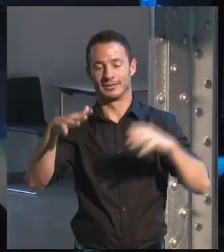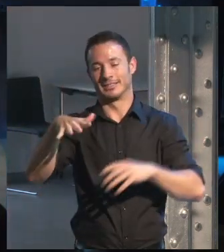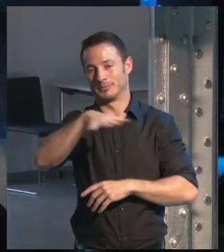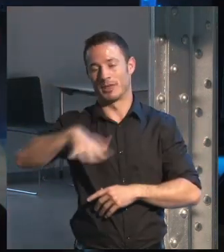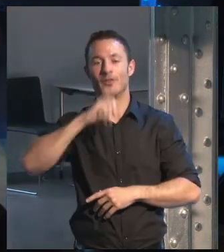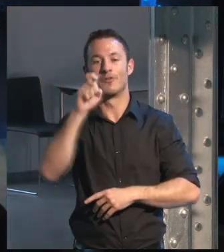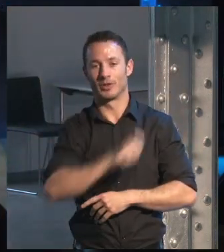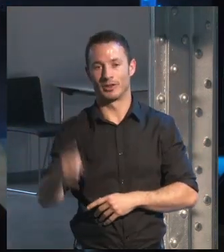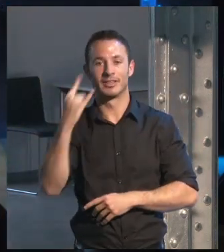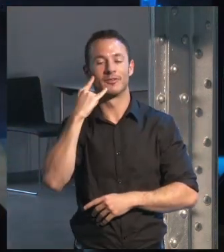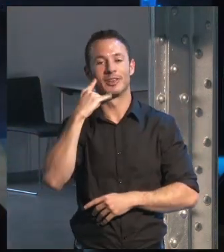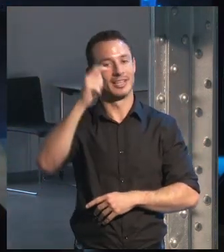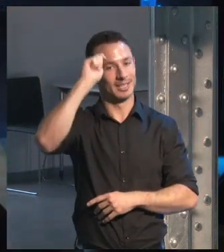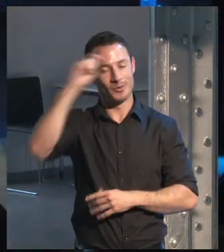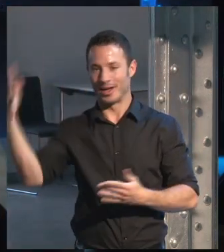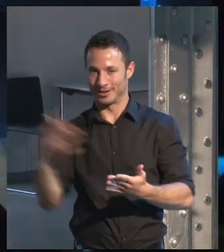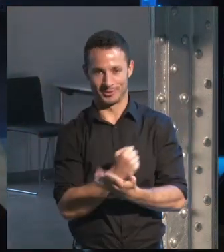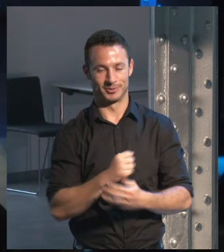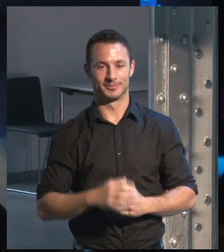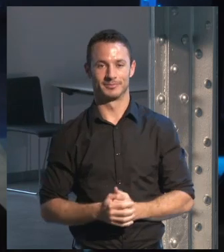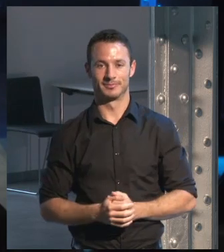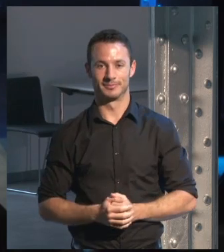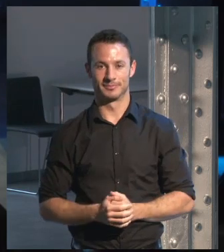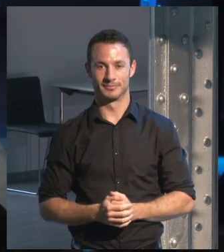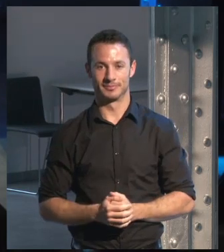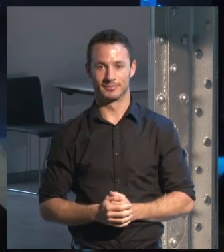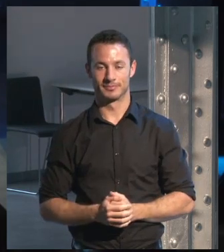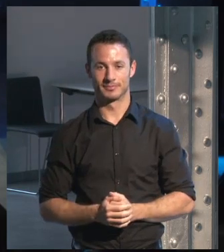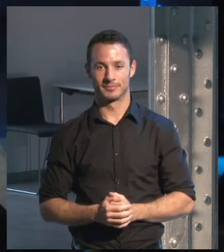también un saludo a todos ellos.